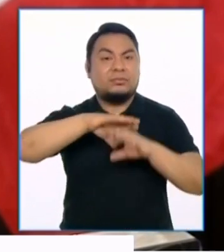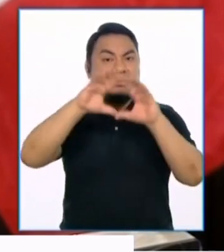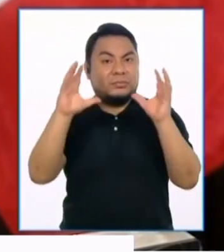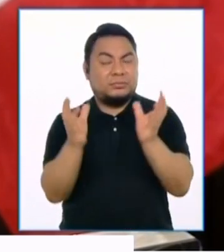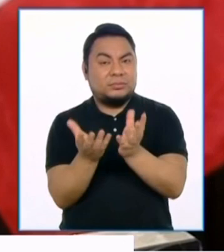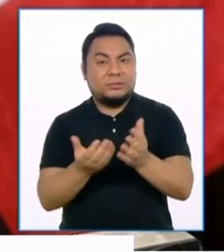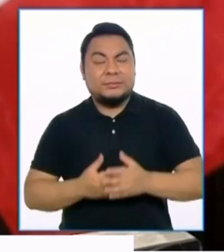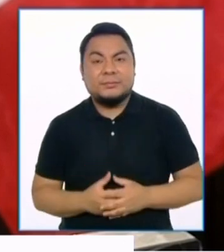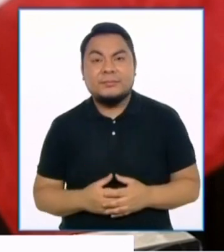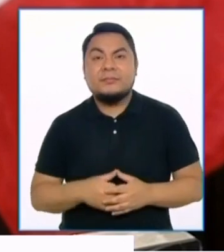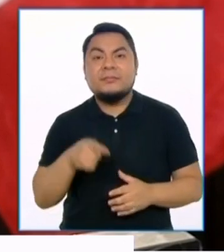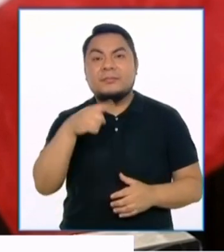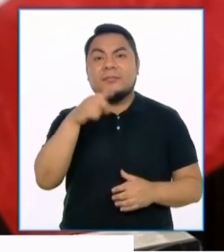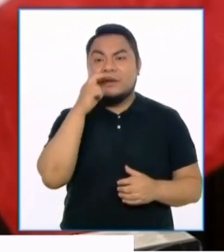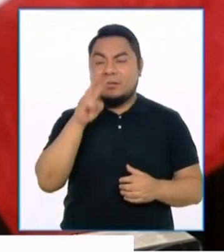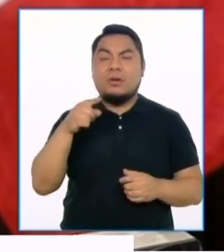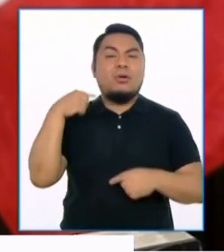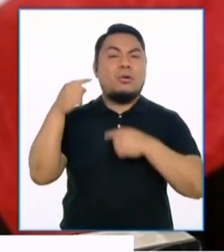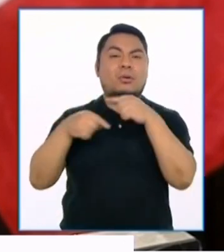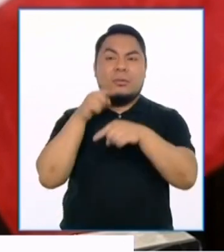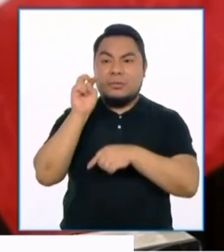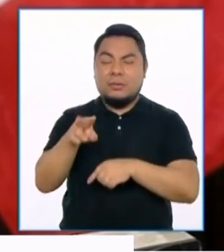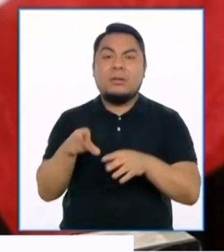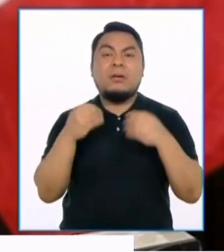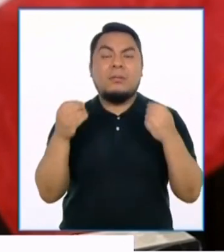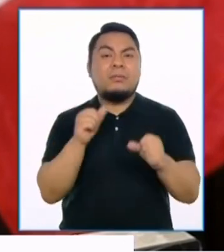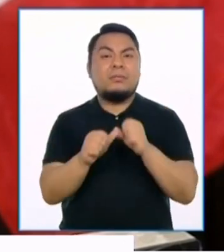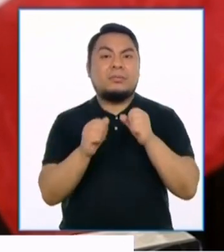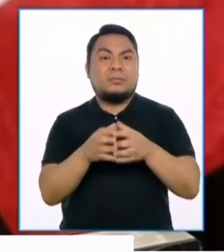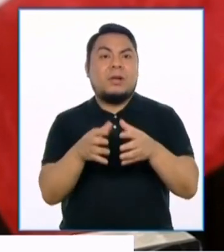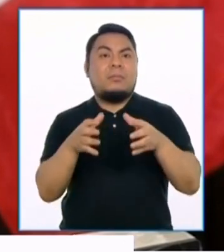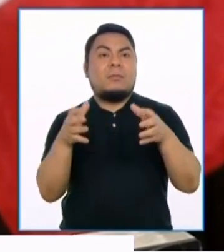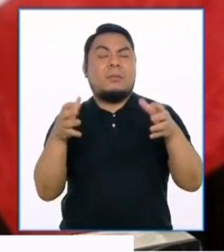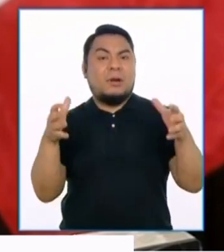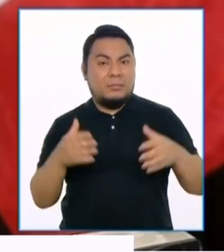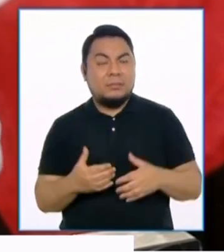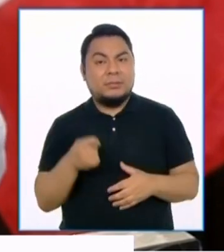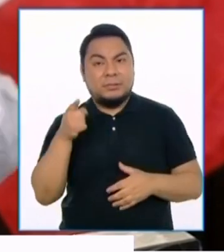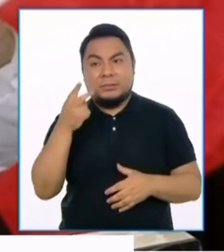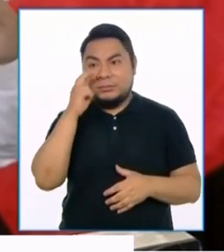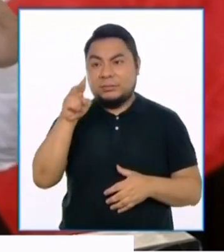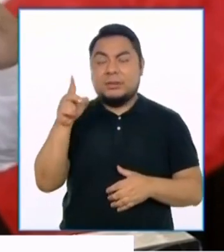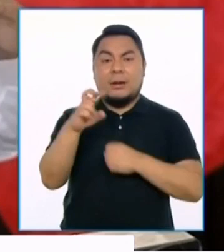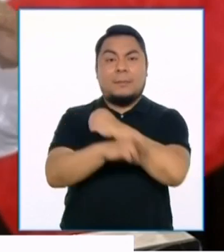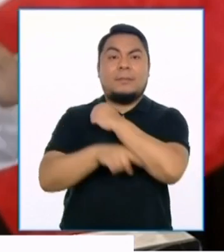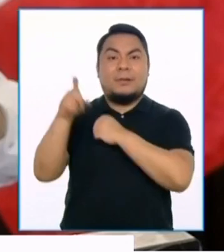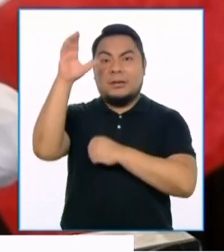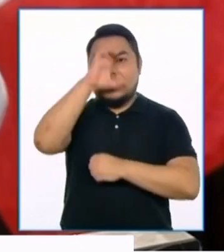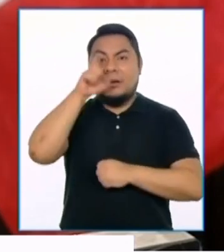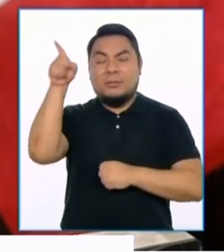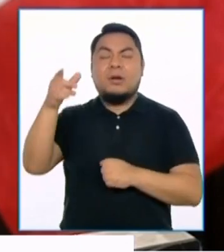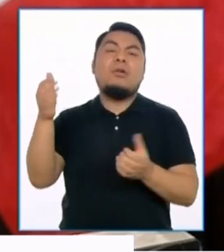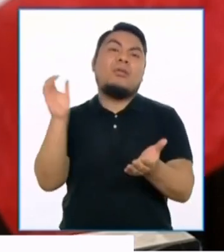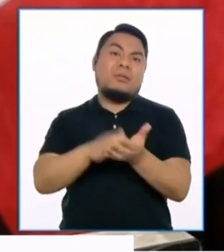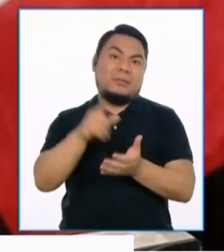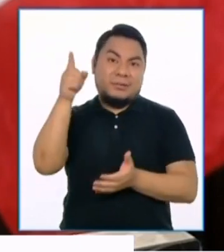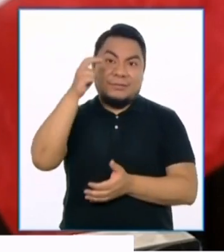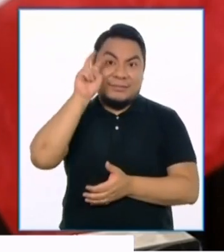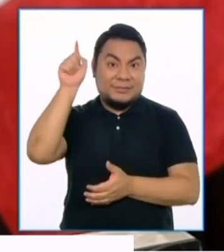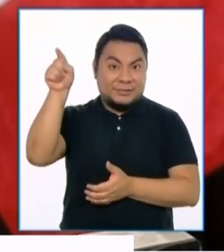mundo. Nosotros vemos todos los días cómo las cifras siguen aumentando. Hemos visto que países de Europa